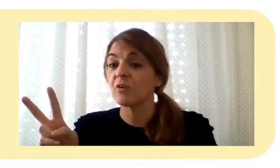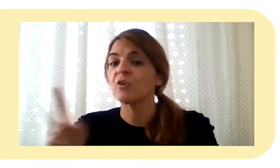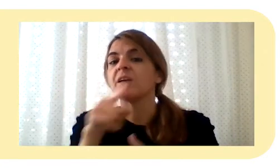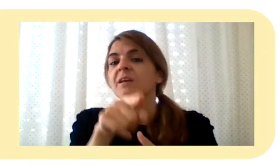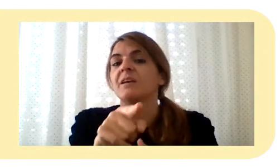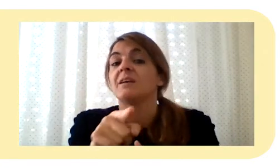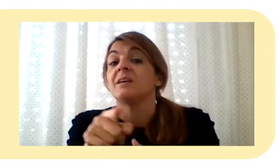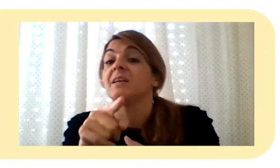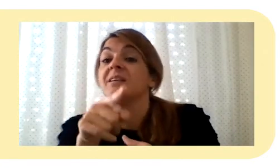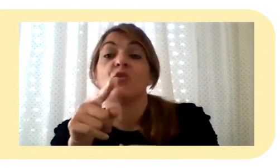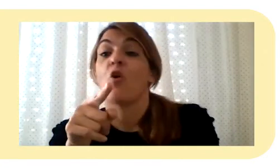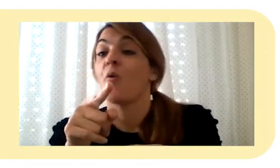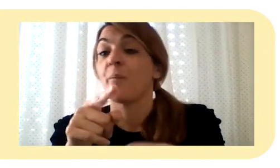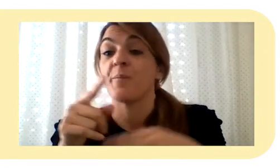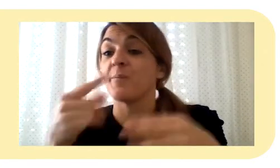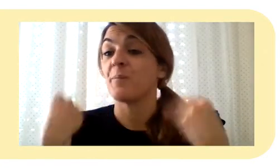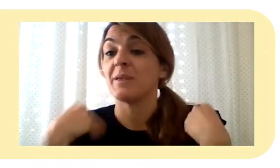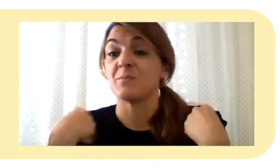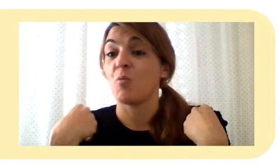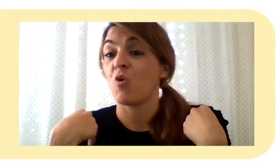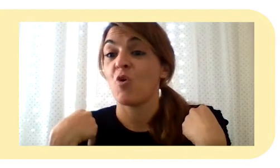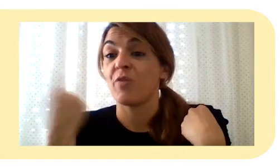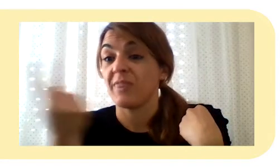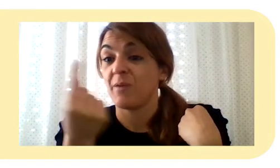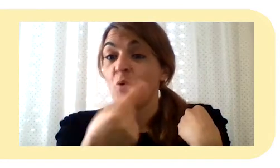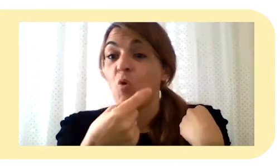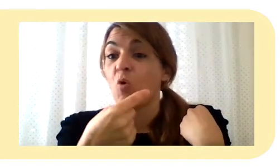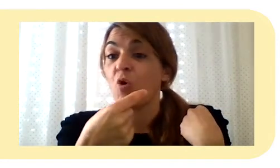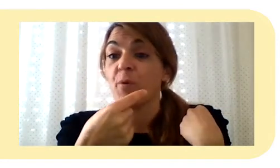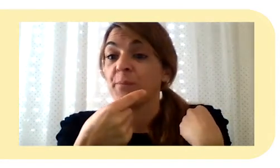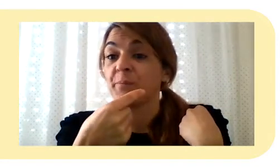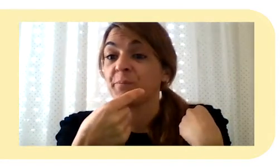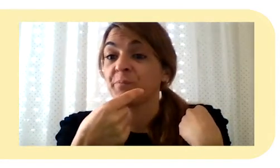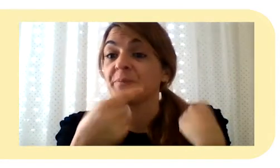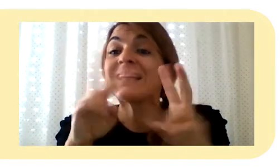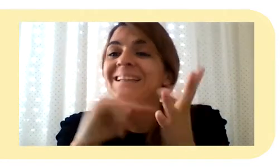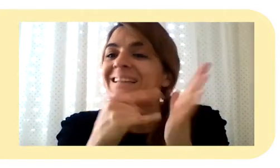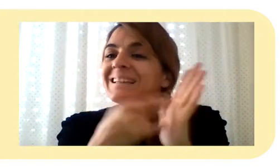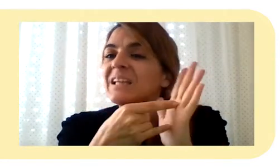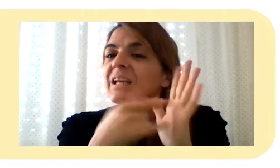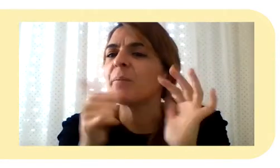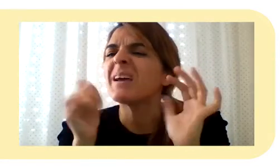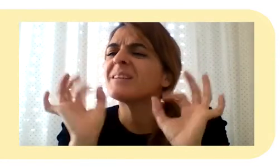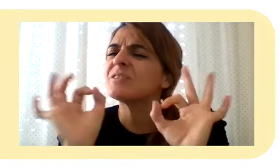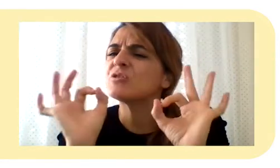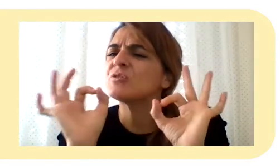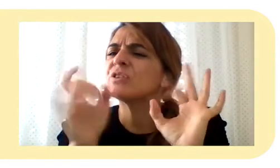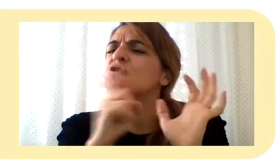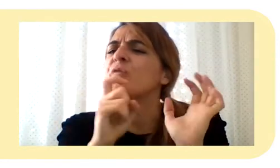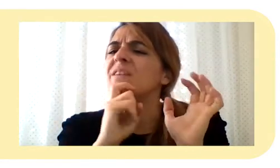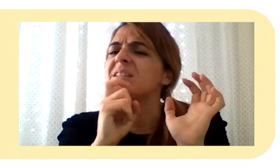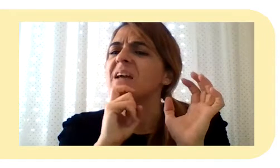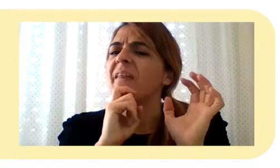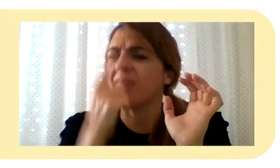de uno de los dibujos que tiene, y básicamente con técnicas muy sofisticadas de imagen evidencian que